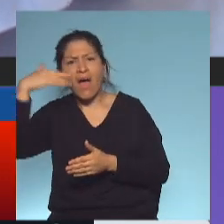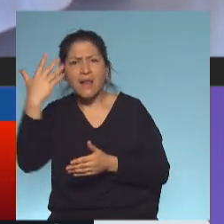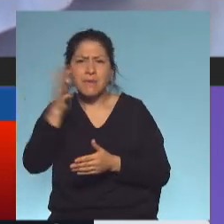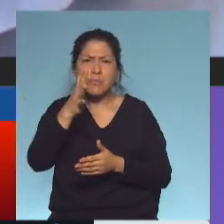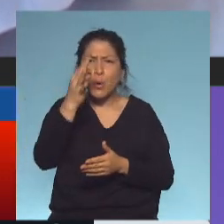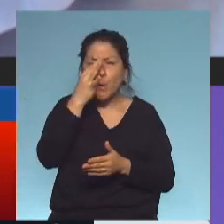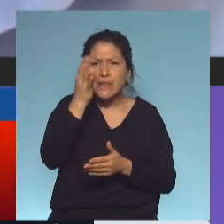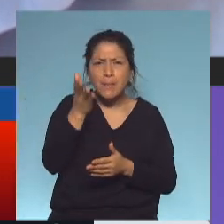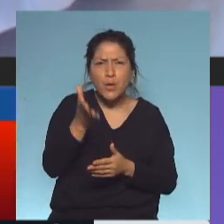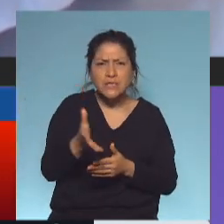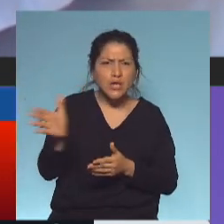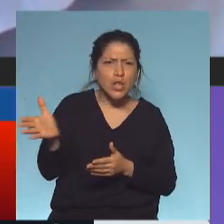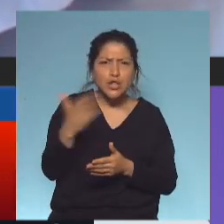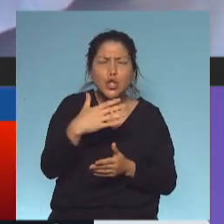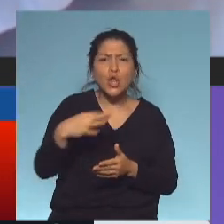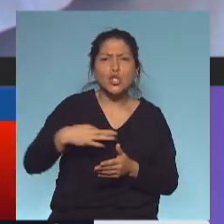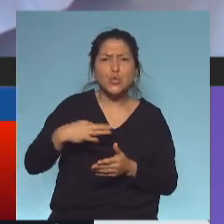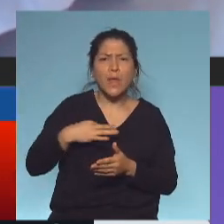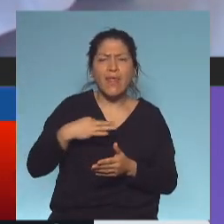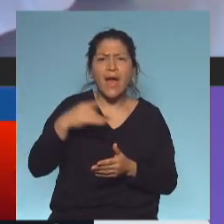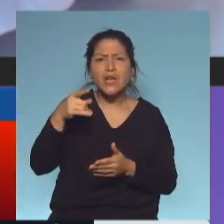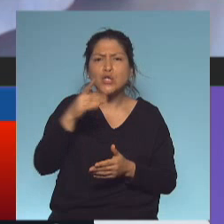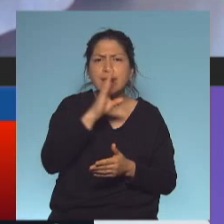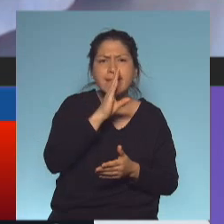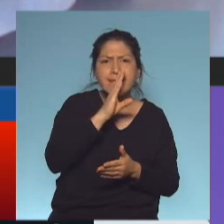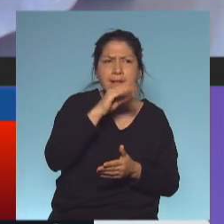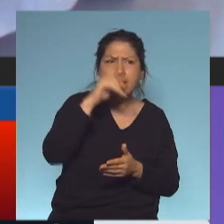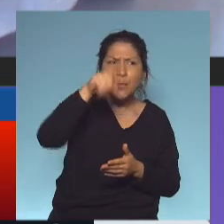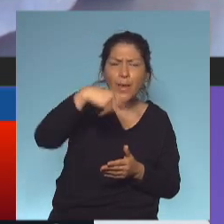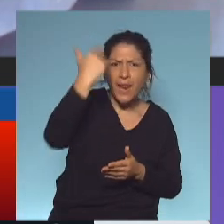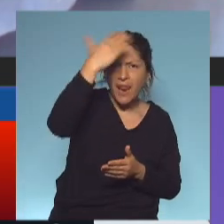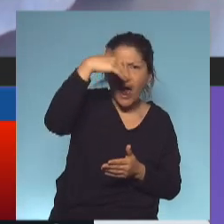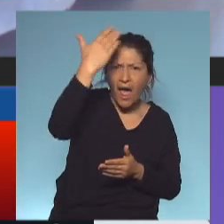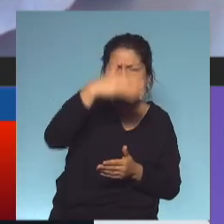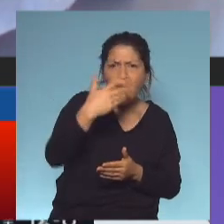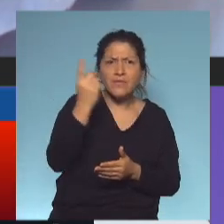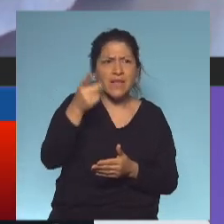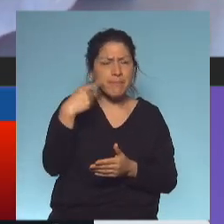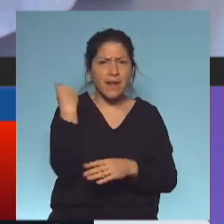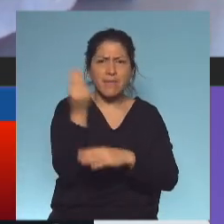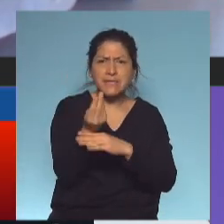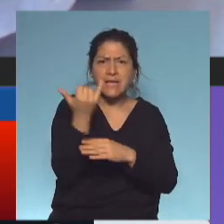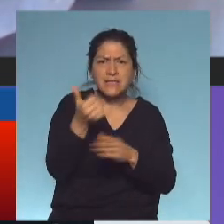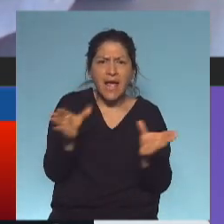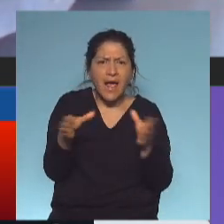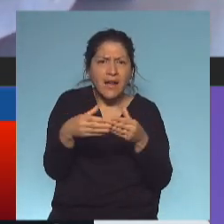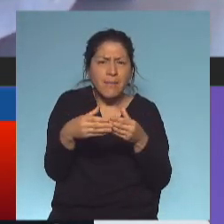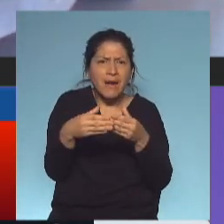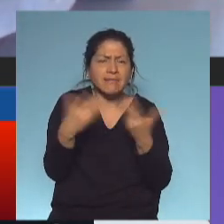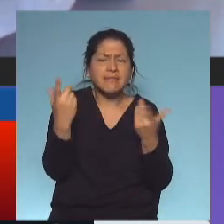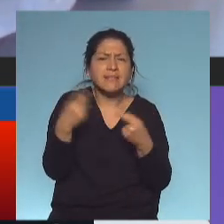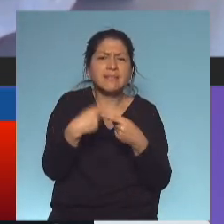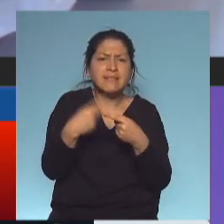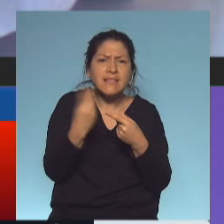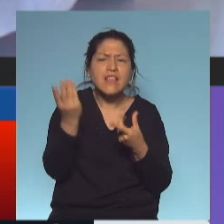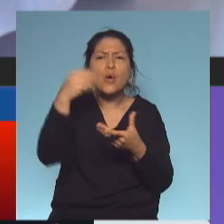20%, tengo entendido, de los ciudadanos israelíes son árabes, que hay representación de los partidos árabes en el Parlamento de